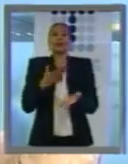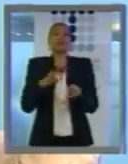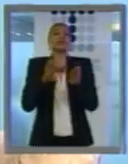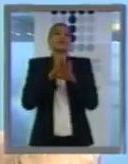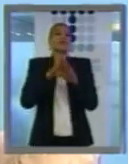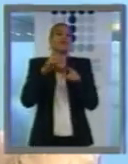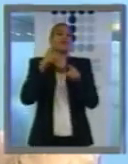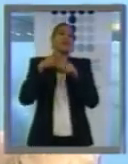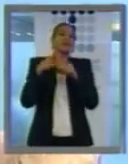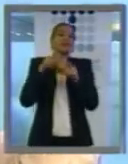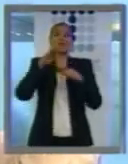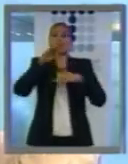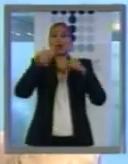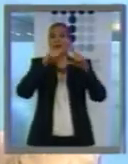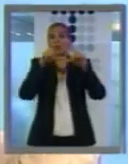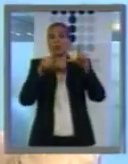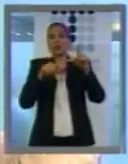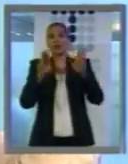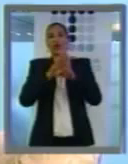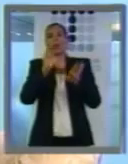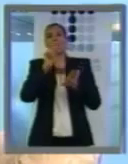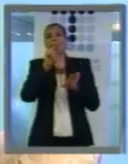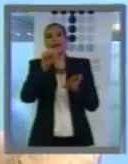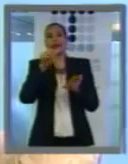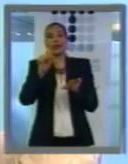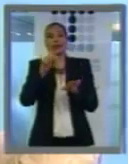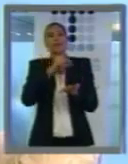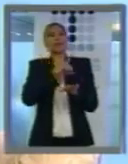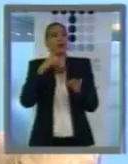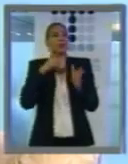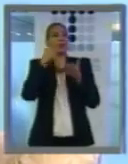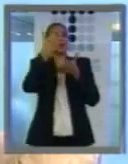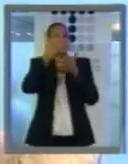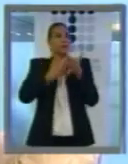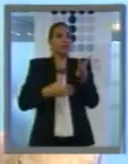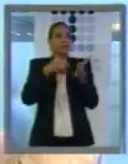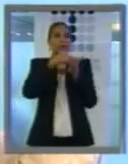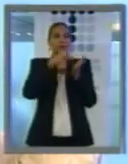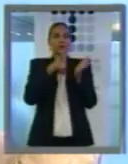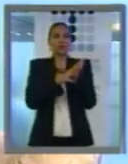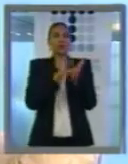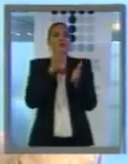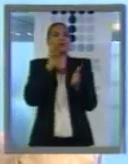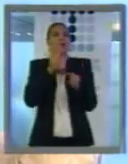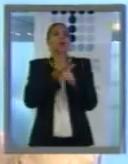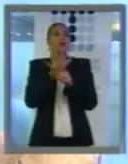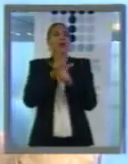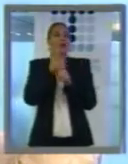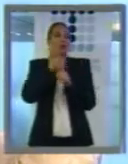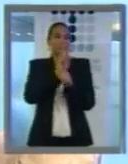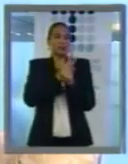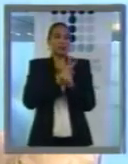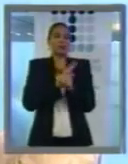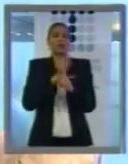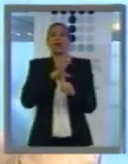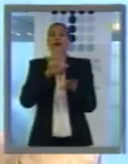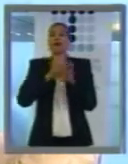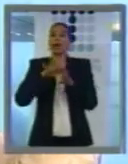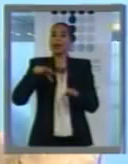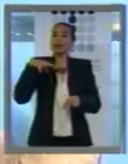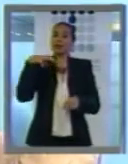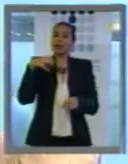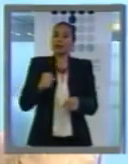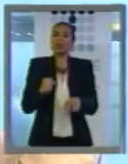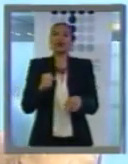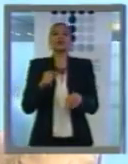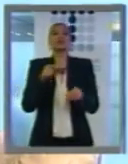compranet para todo el país, porque eso es imposible, simplemente tener un registro que permita monitorear. Ambos implican un esfuerzo, ya se